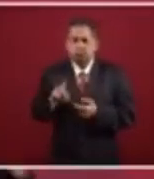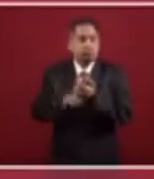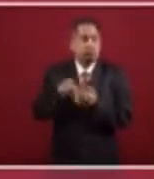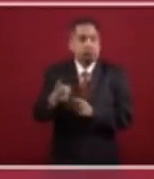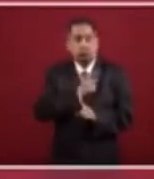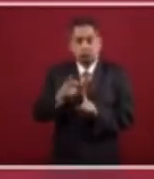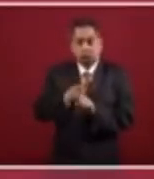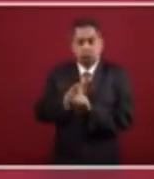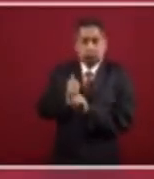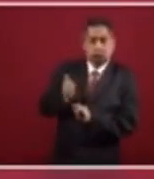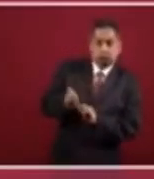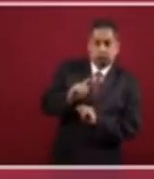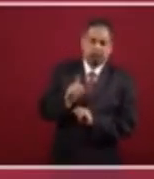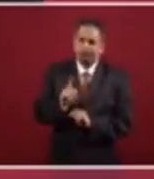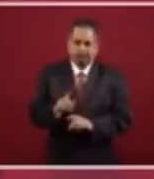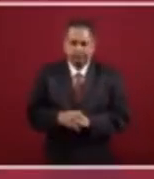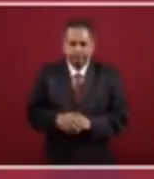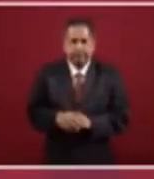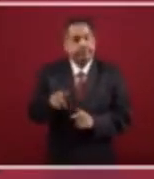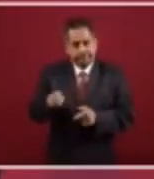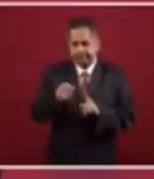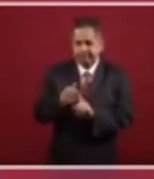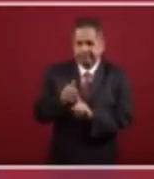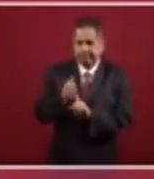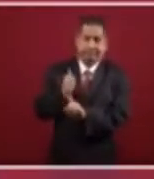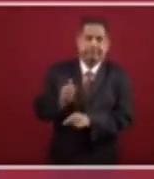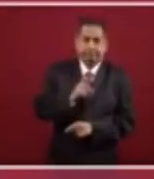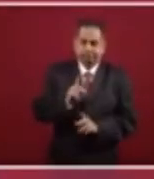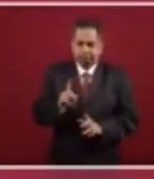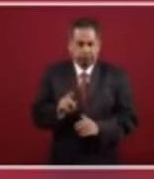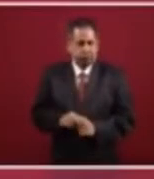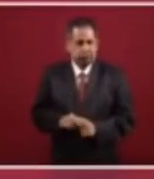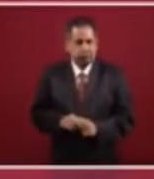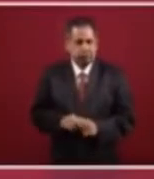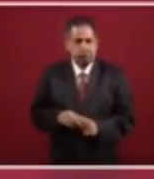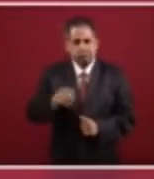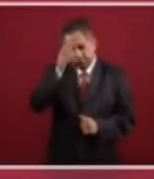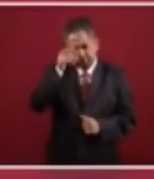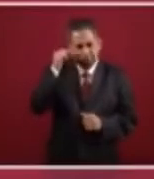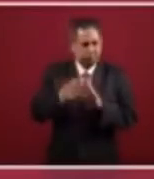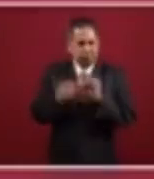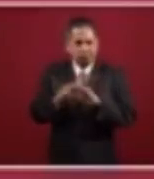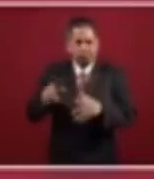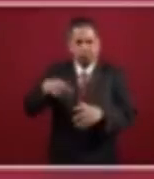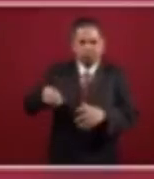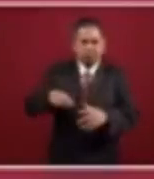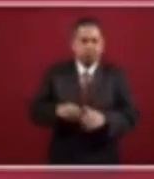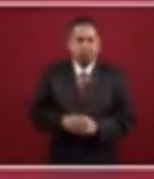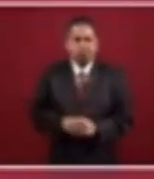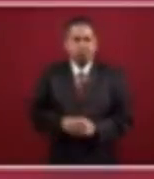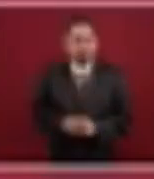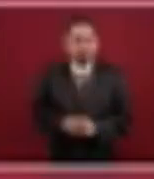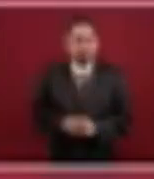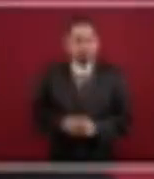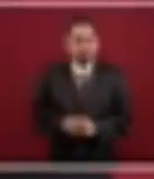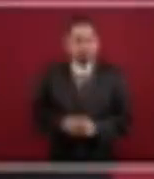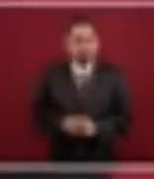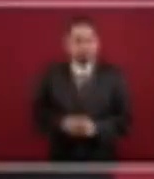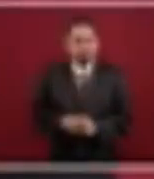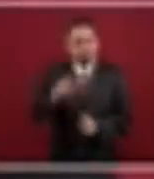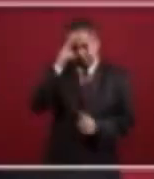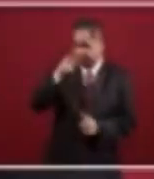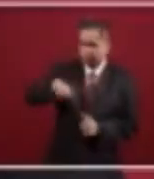solo. Aquí sí que aplica lo que podíamos en nuestros